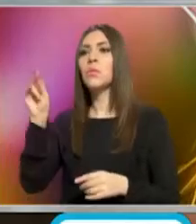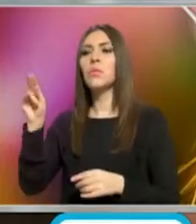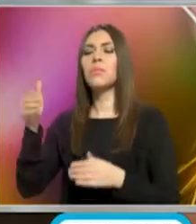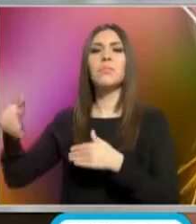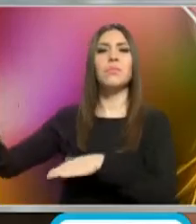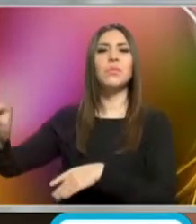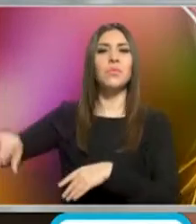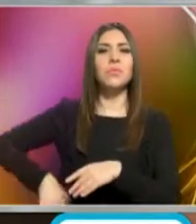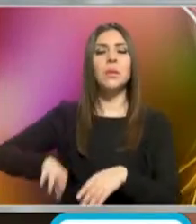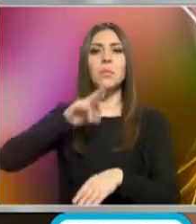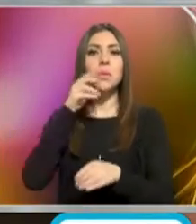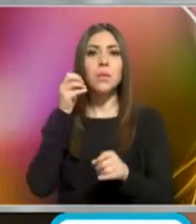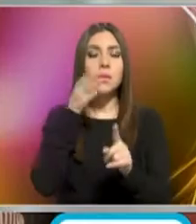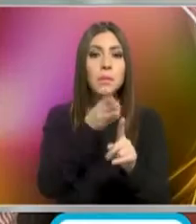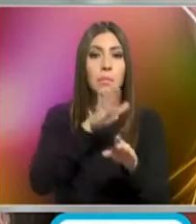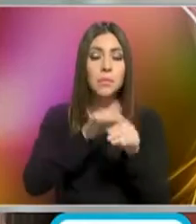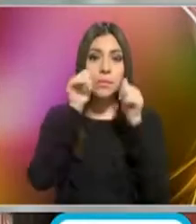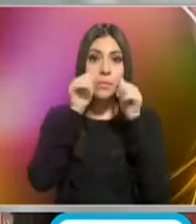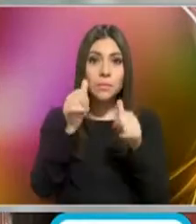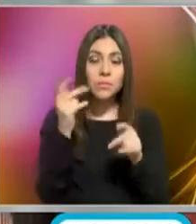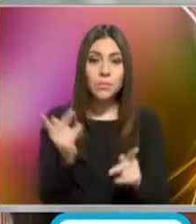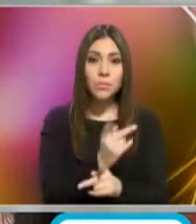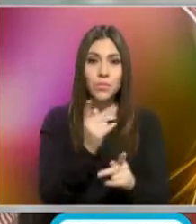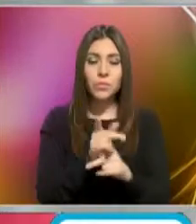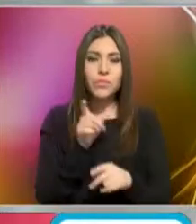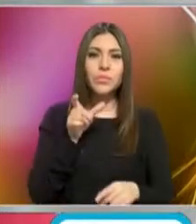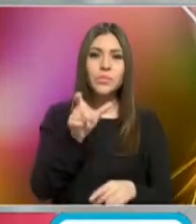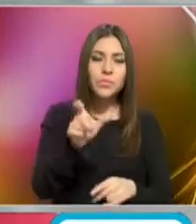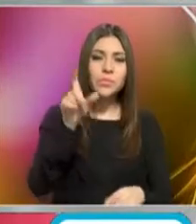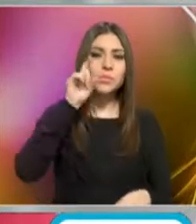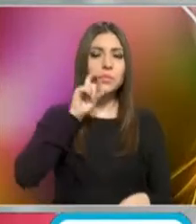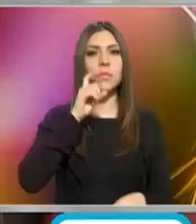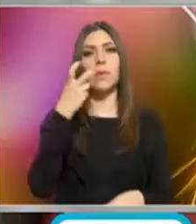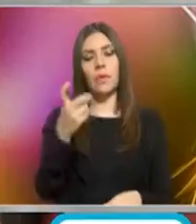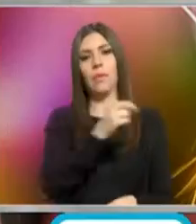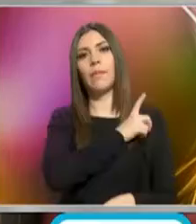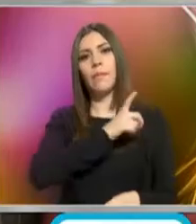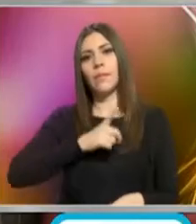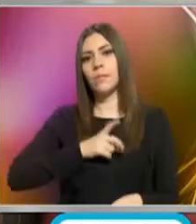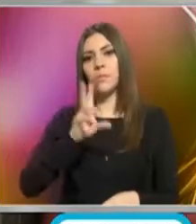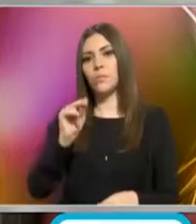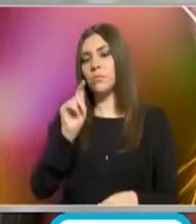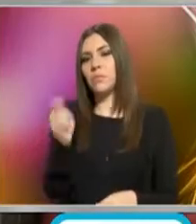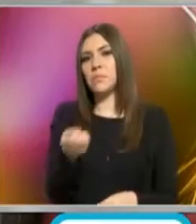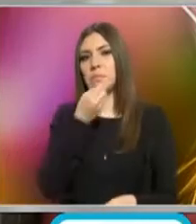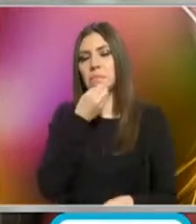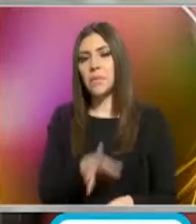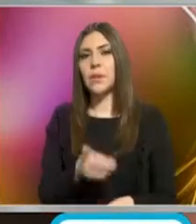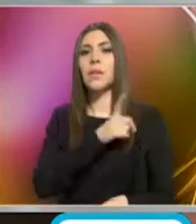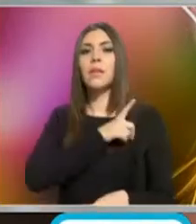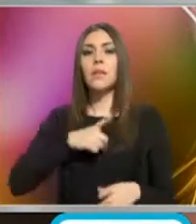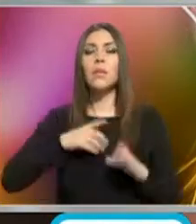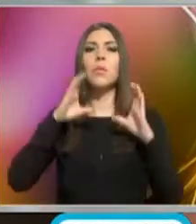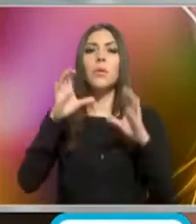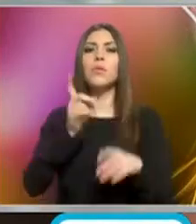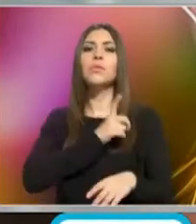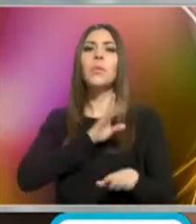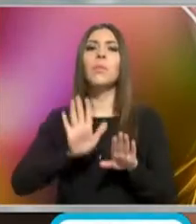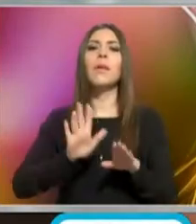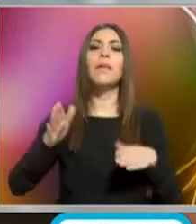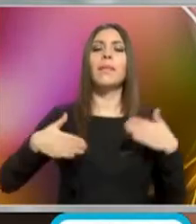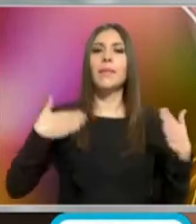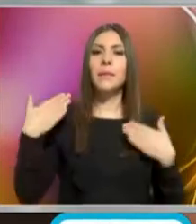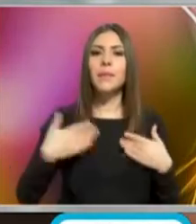La pornografía sí hay que tener cuidado con lo que vemos, utilizarla como una herramienta como adultos para la diversión y el entretenimiento,